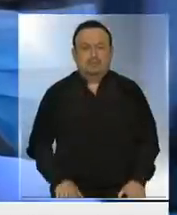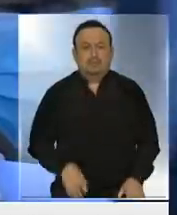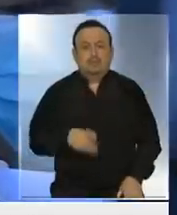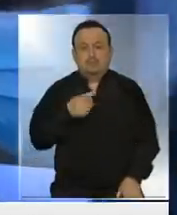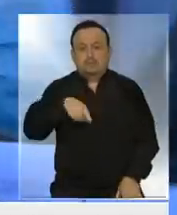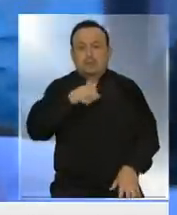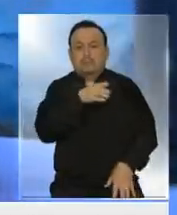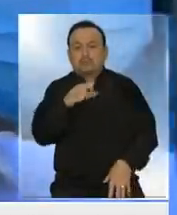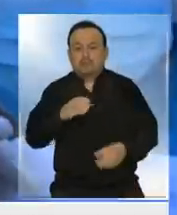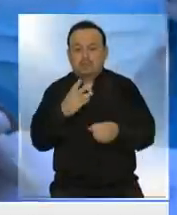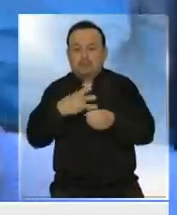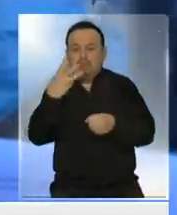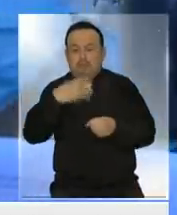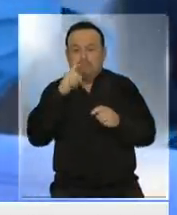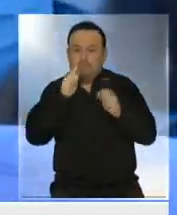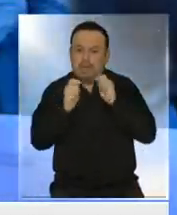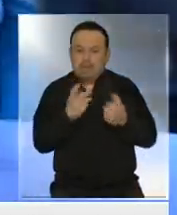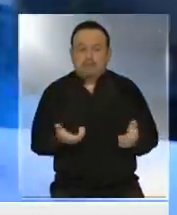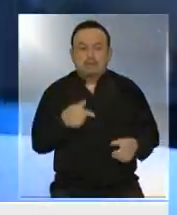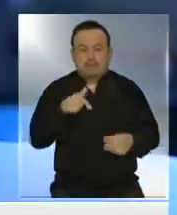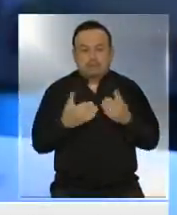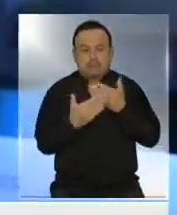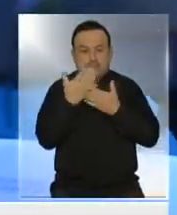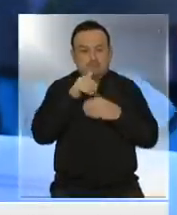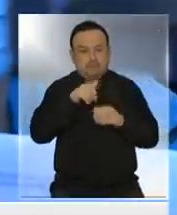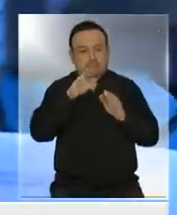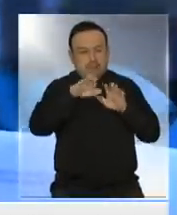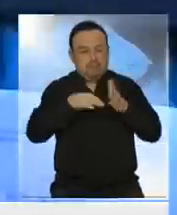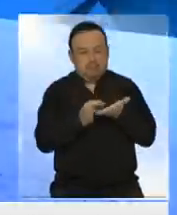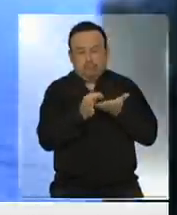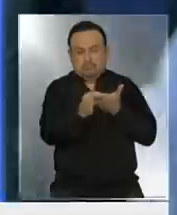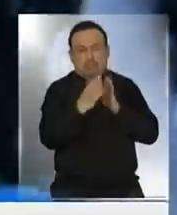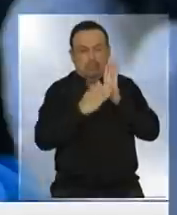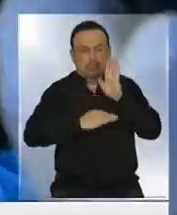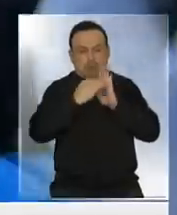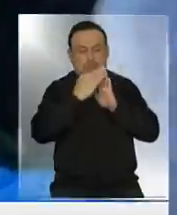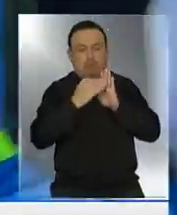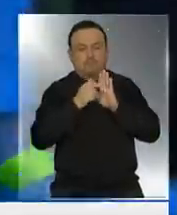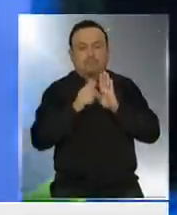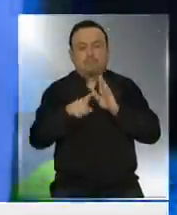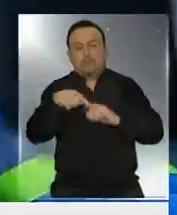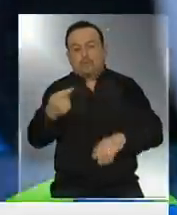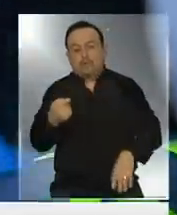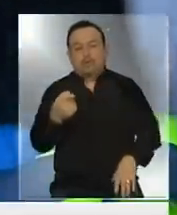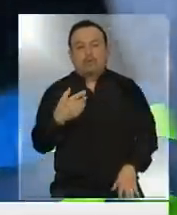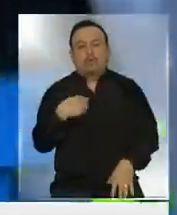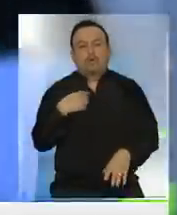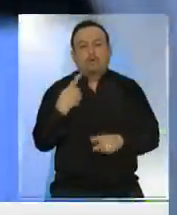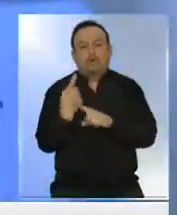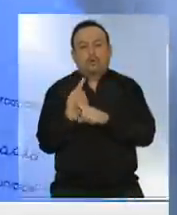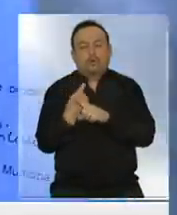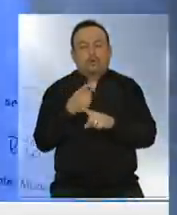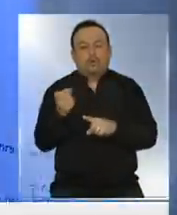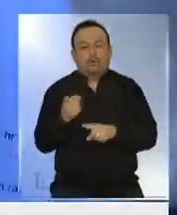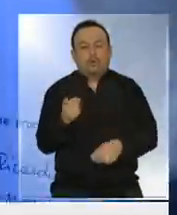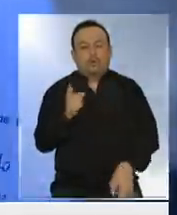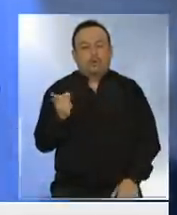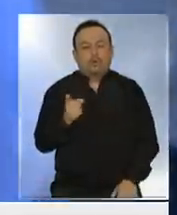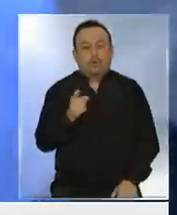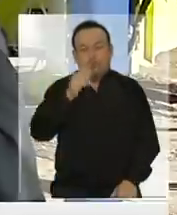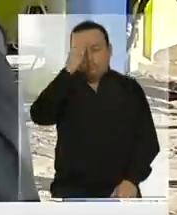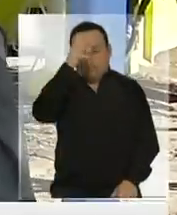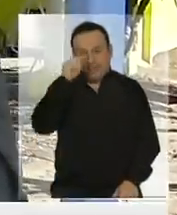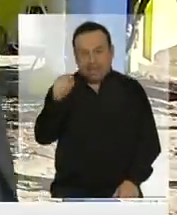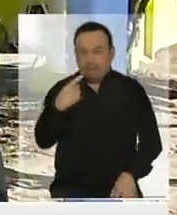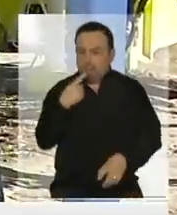edad durante esta mañana también ahí en la pintana esto fue en la comunidad de puente alto donde pudimos conversar con el pastor ricardo si